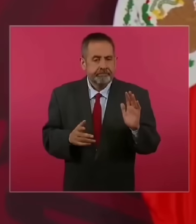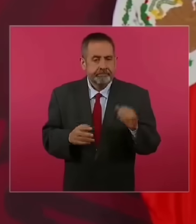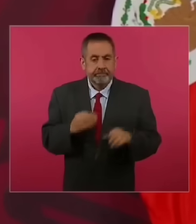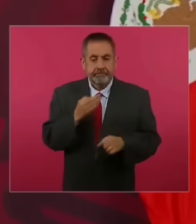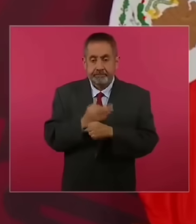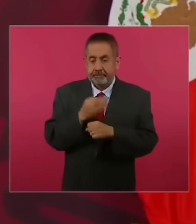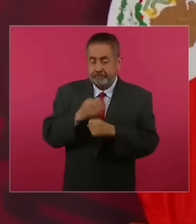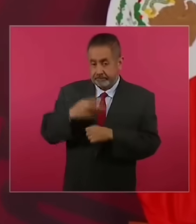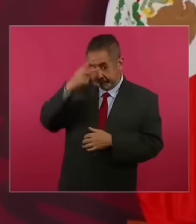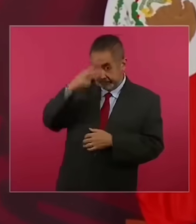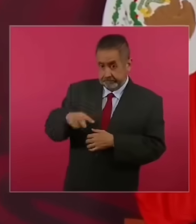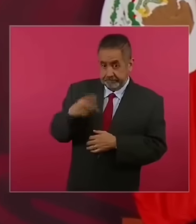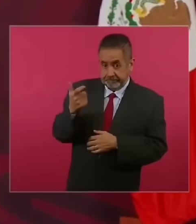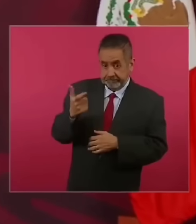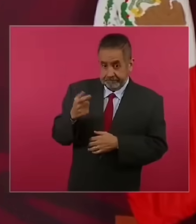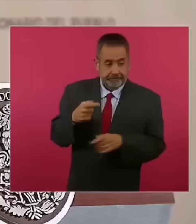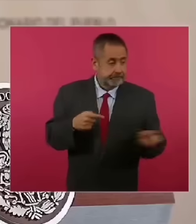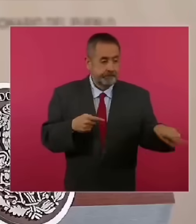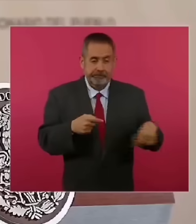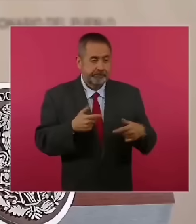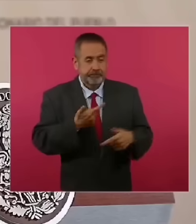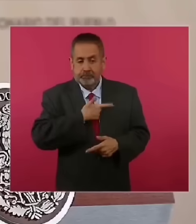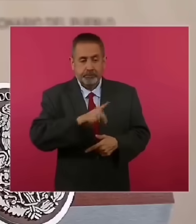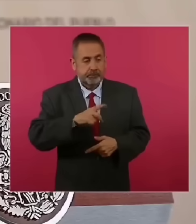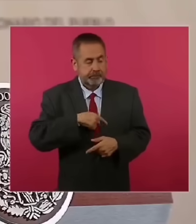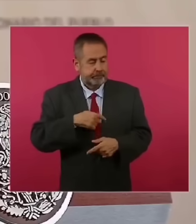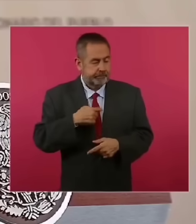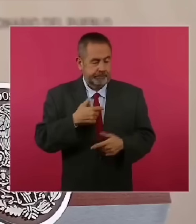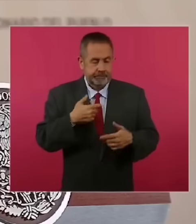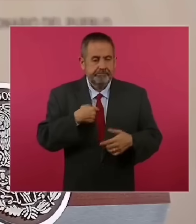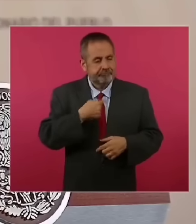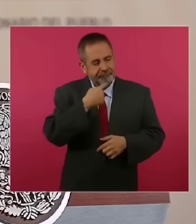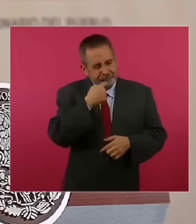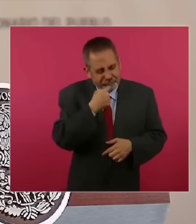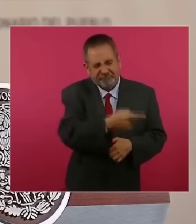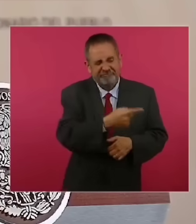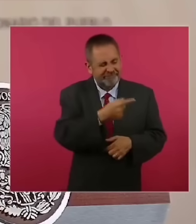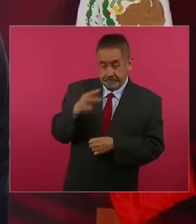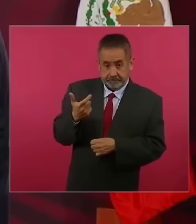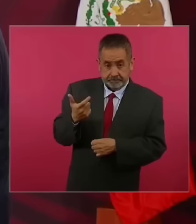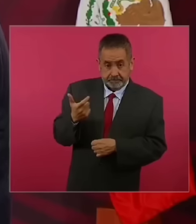moneda, aunque no les guste a los conservadores, por eso lo digo también,